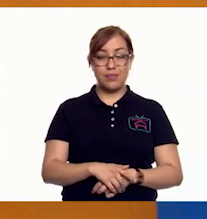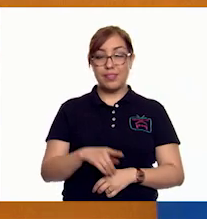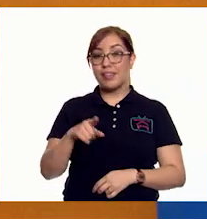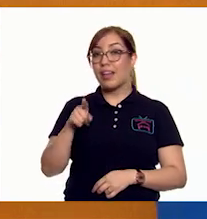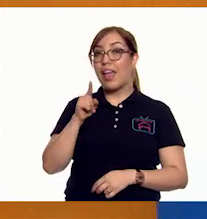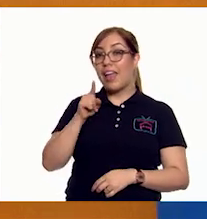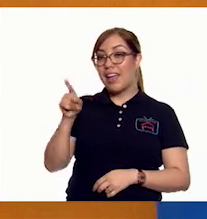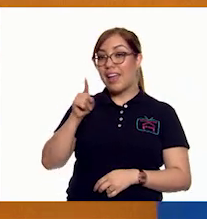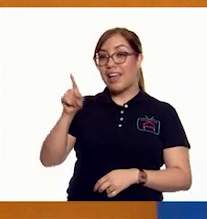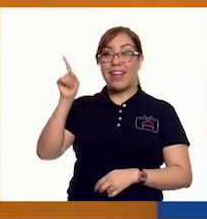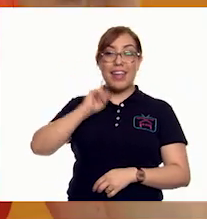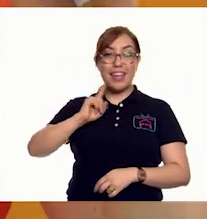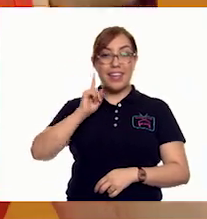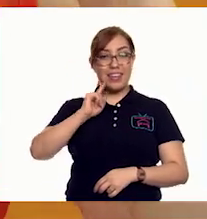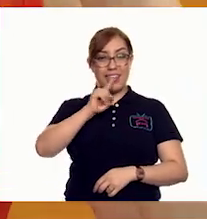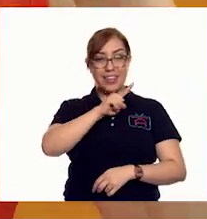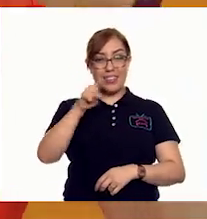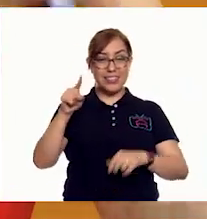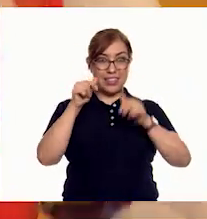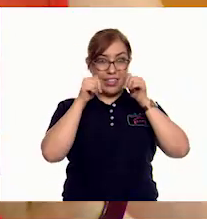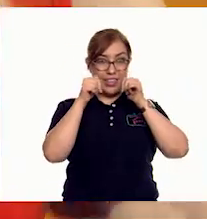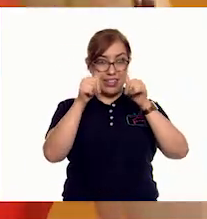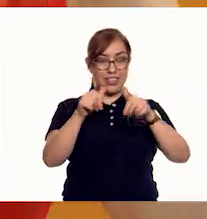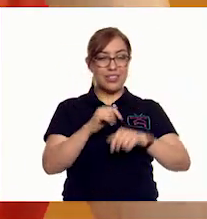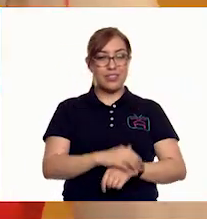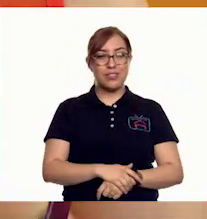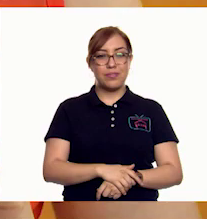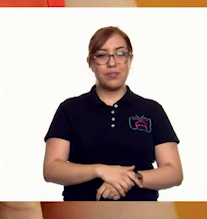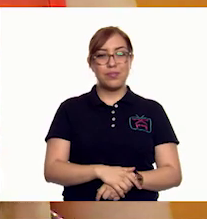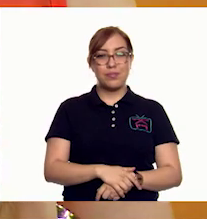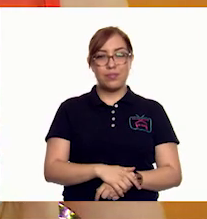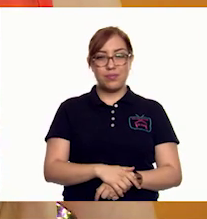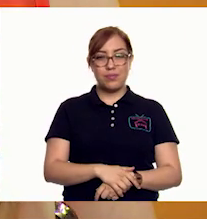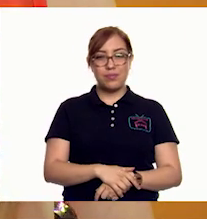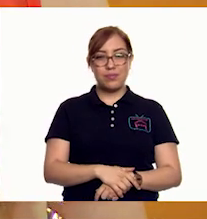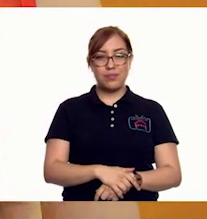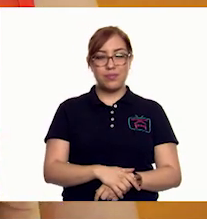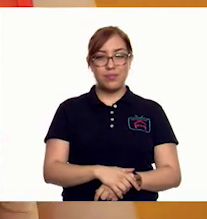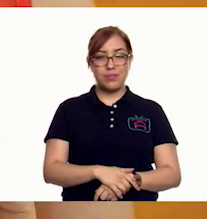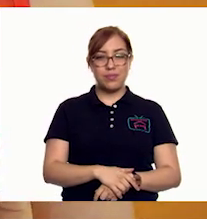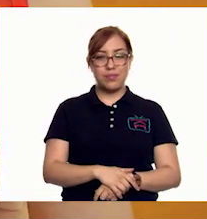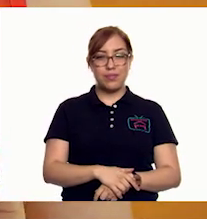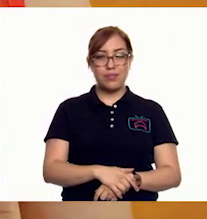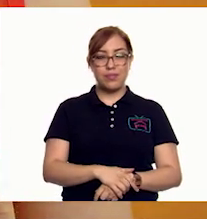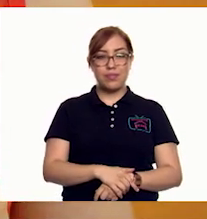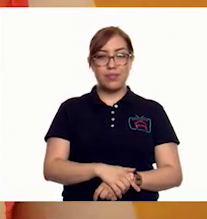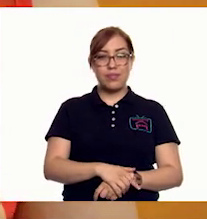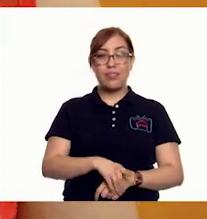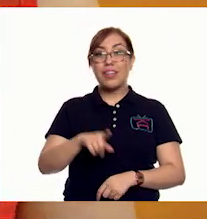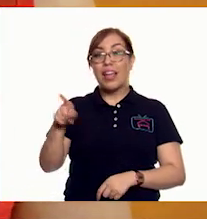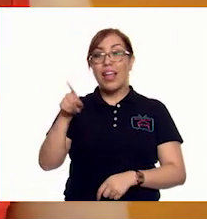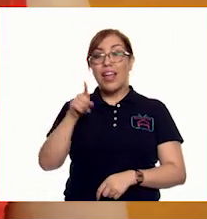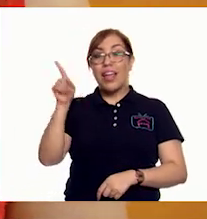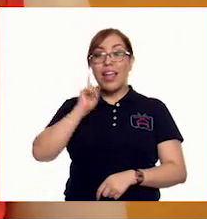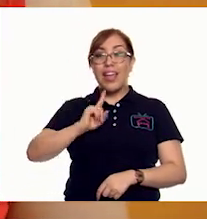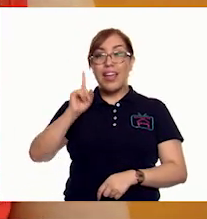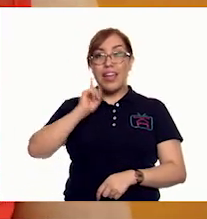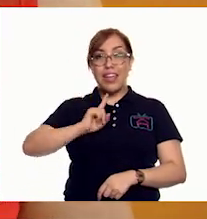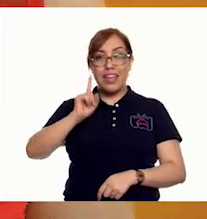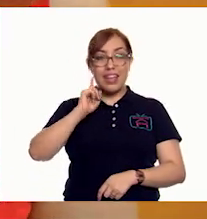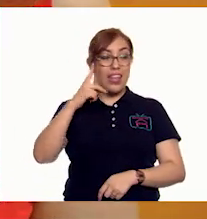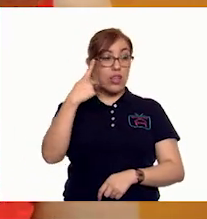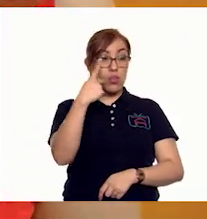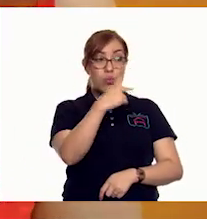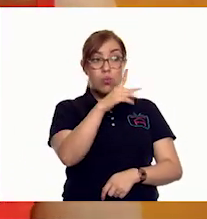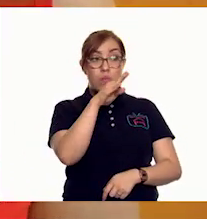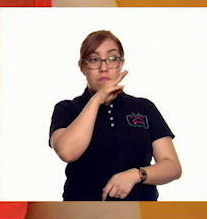Ella, presten mucha atención, porque lo van a contestar ustedes en casa. Ella es la hermana de tu